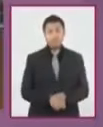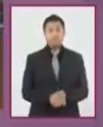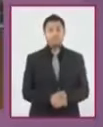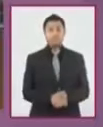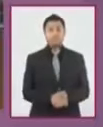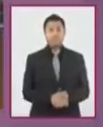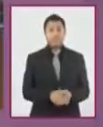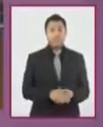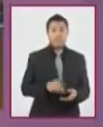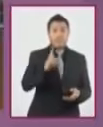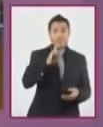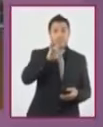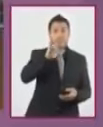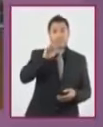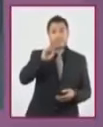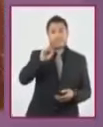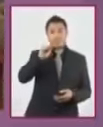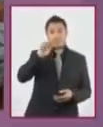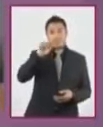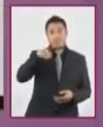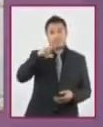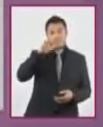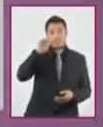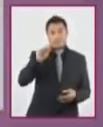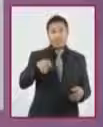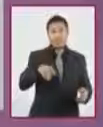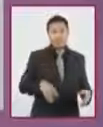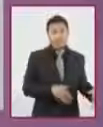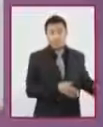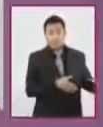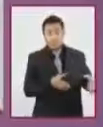Es la distancia que recorre un cuerpo.